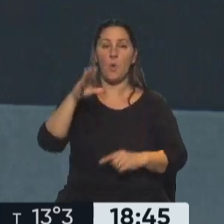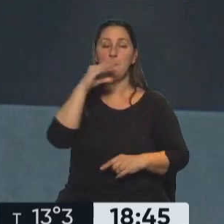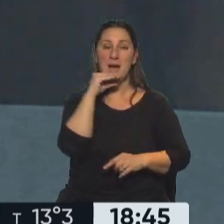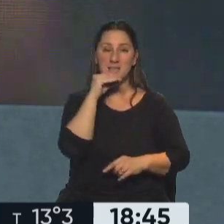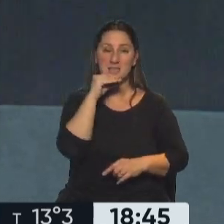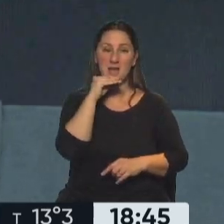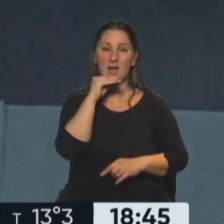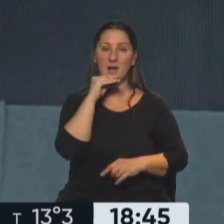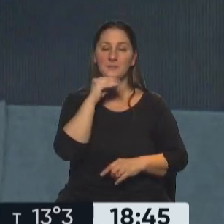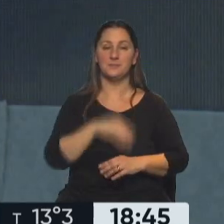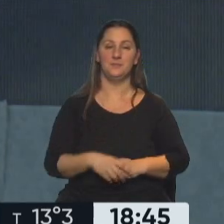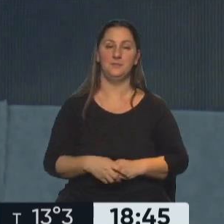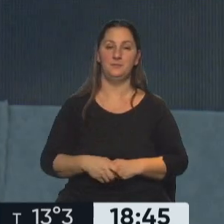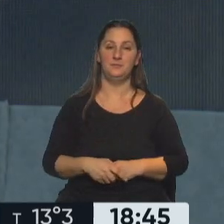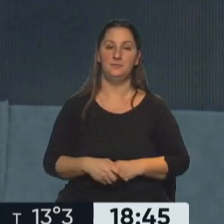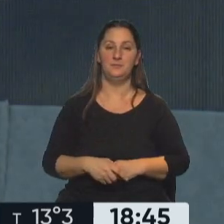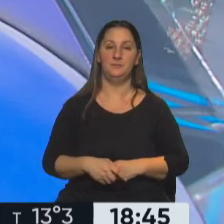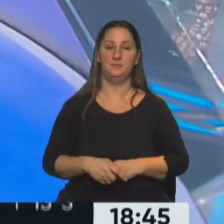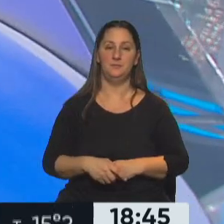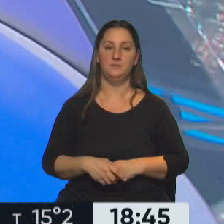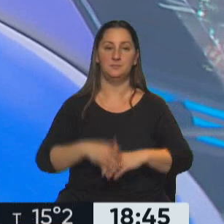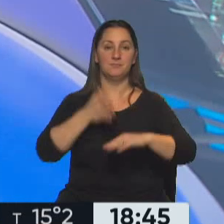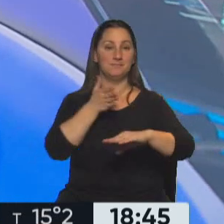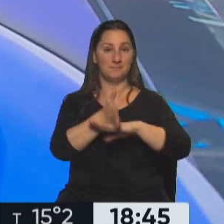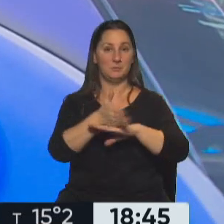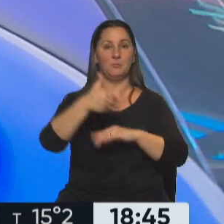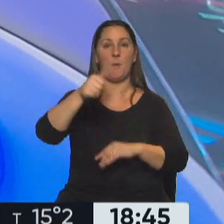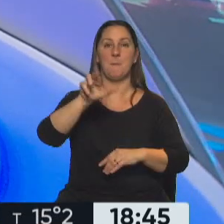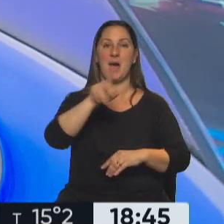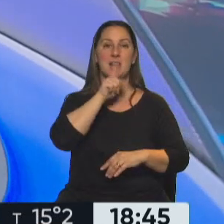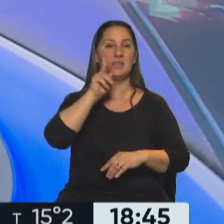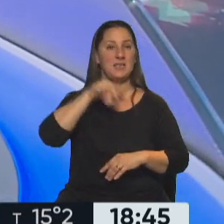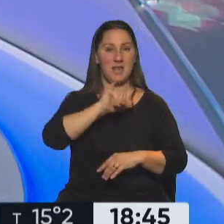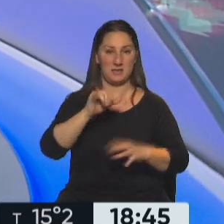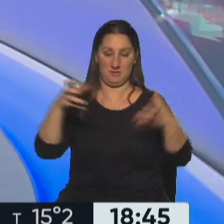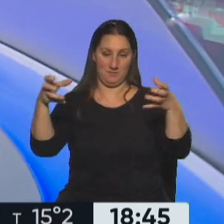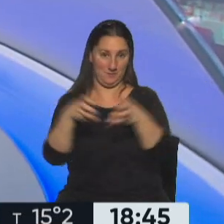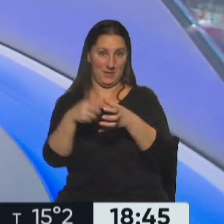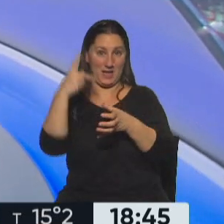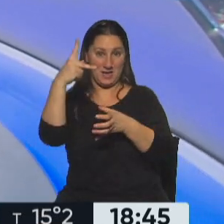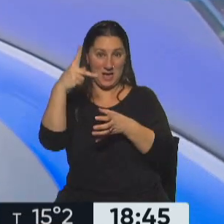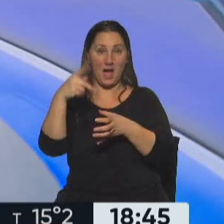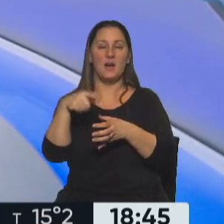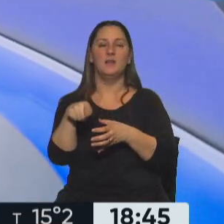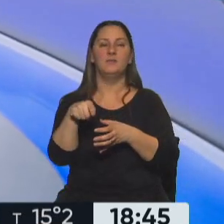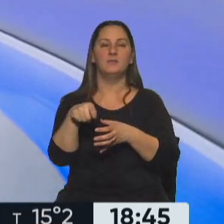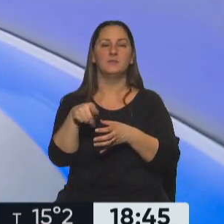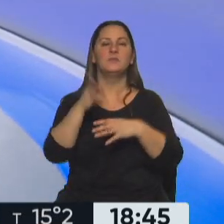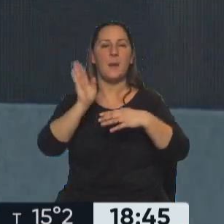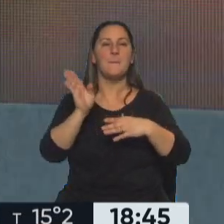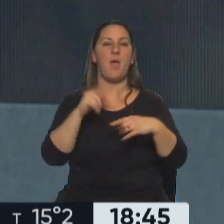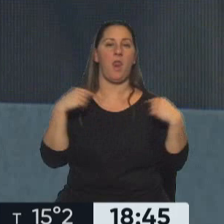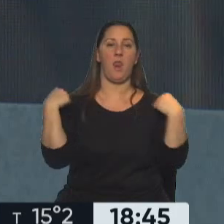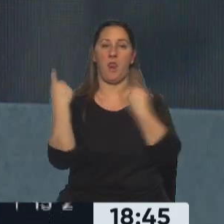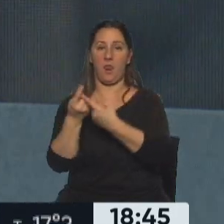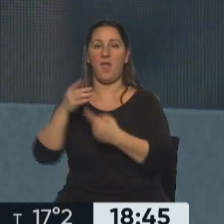que ingresaba al despacho de Martínez, al frente del bloque kirchnerista, y al despacho